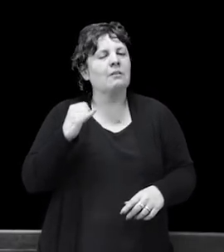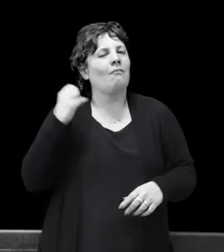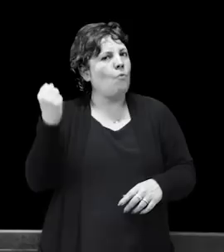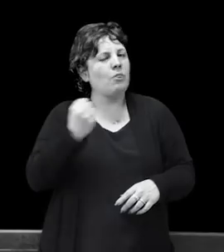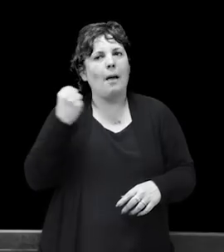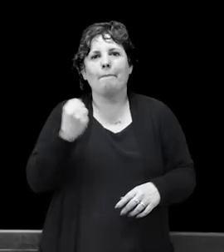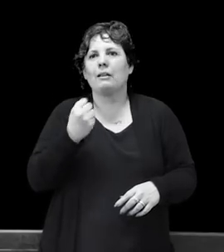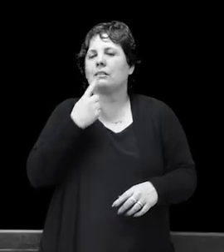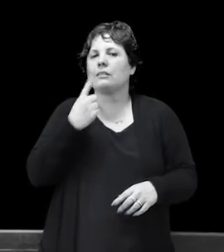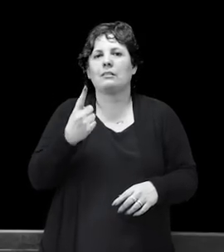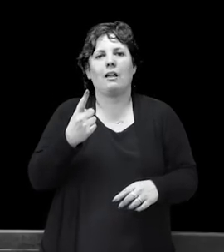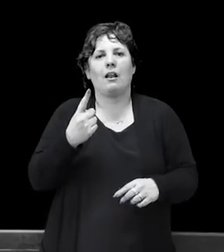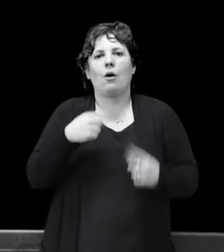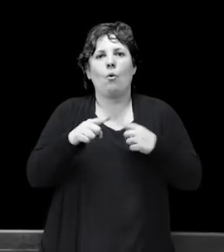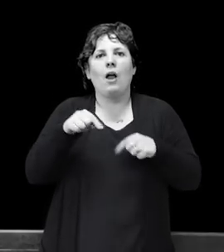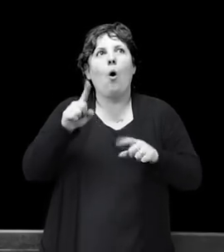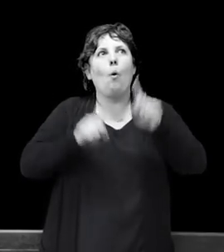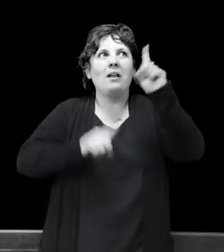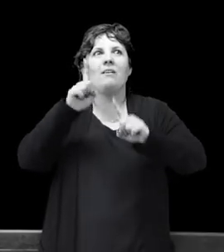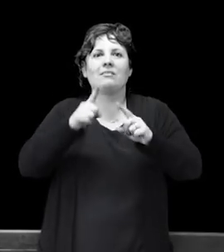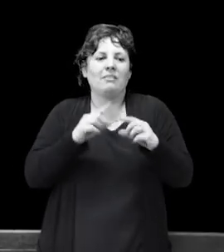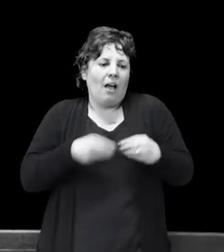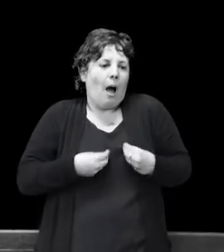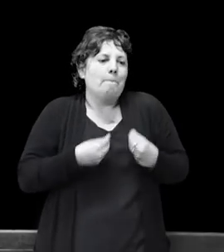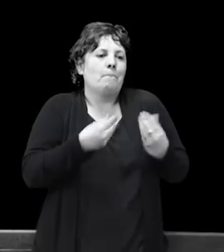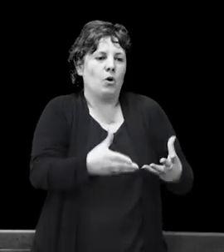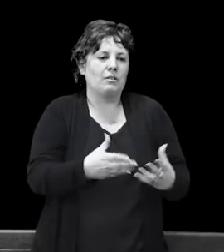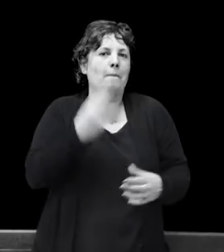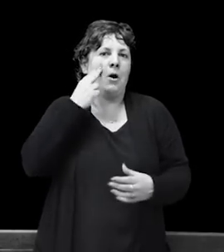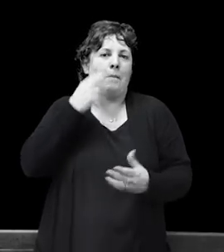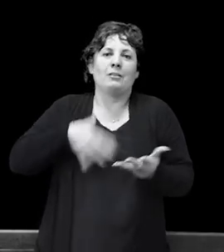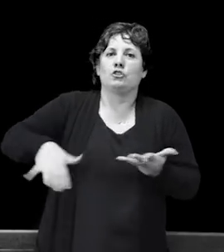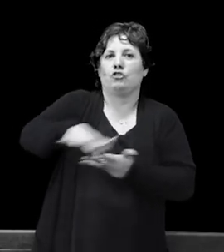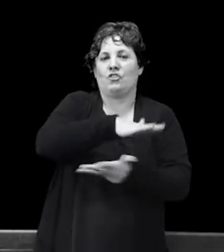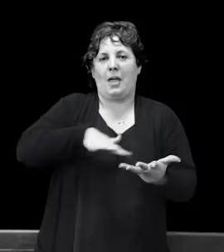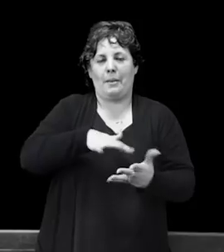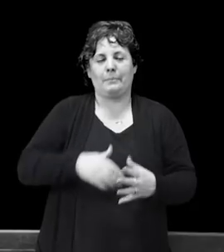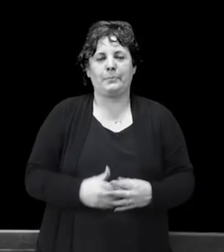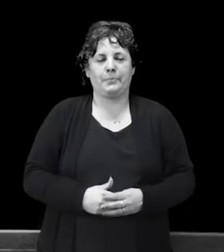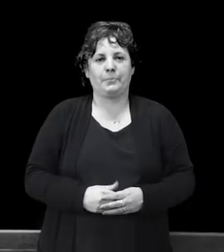que es una de las funciones de la universidad aportar a las problemáticas sociales, ¿no?